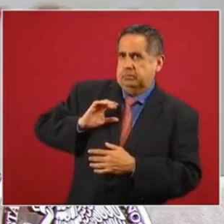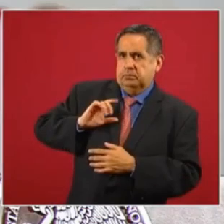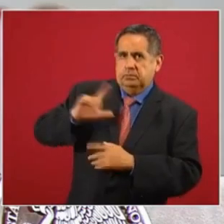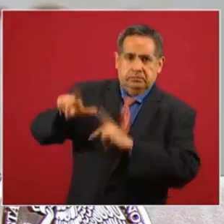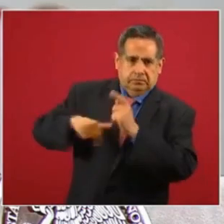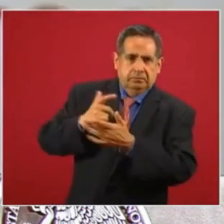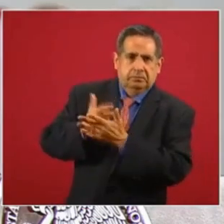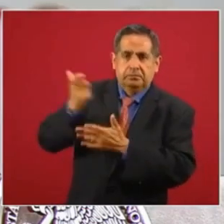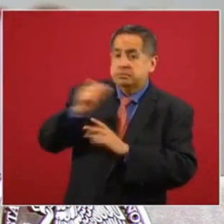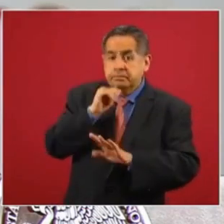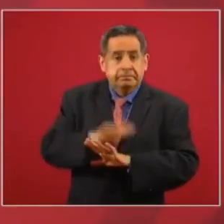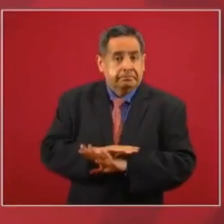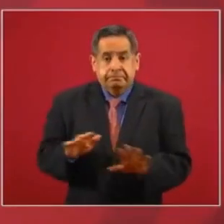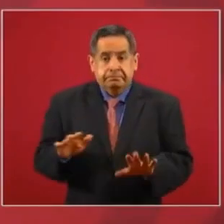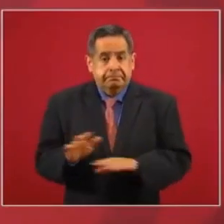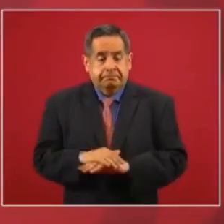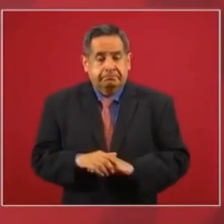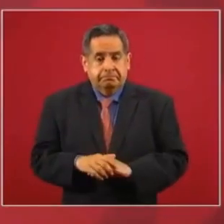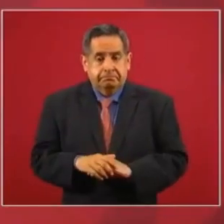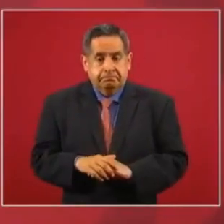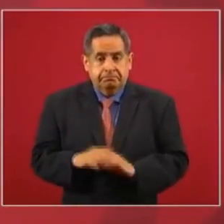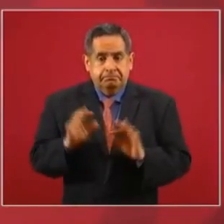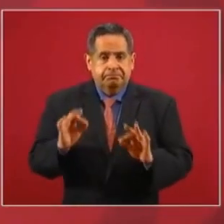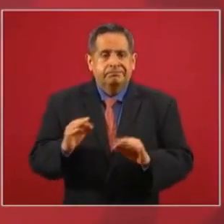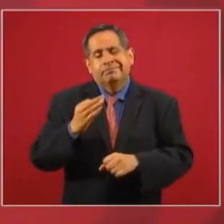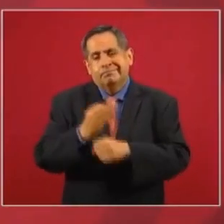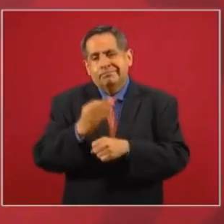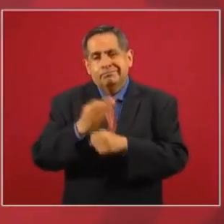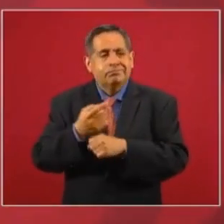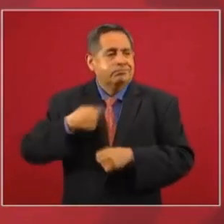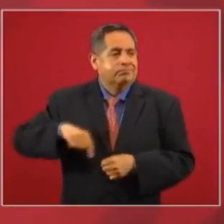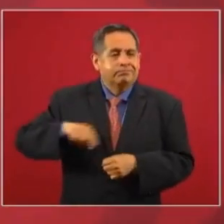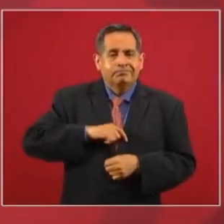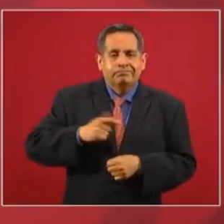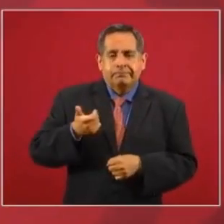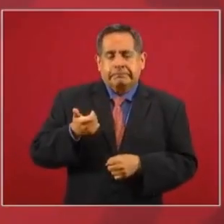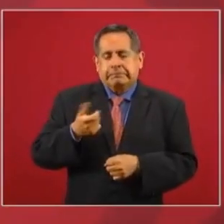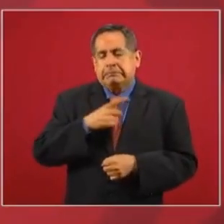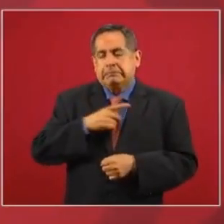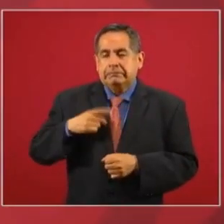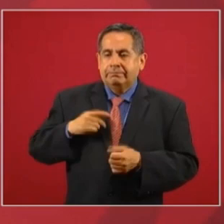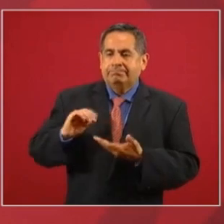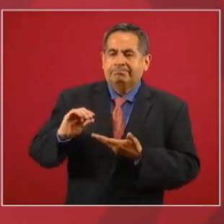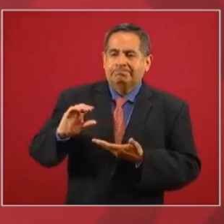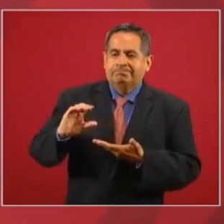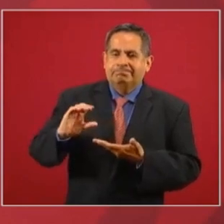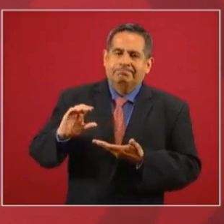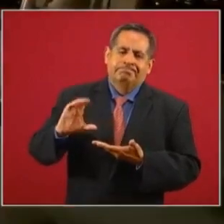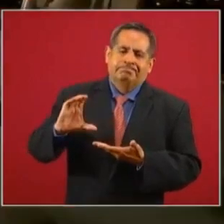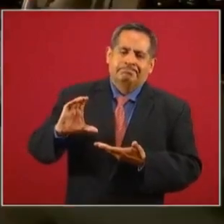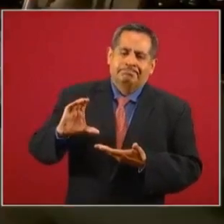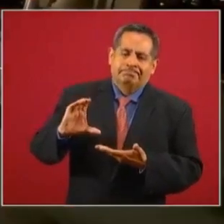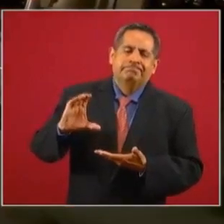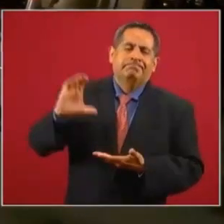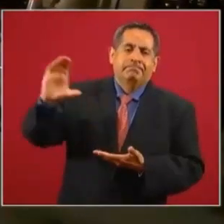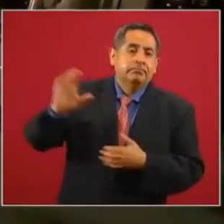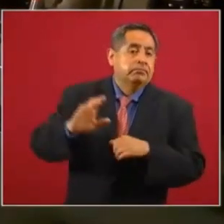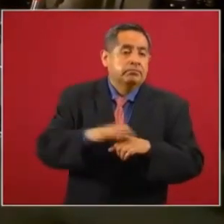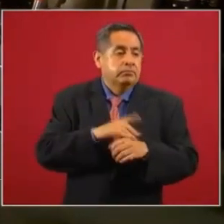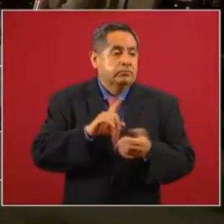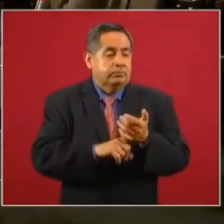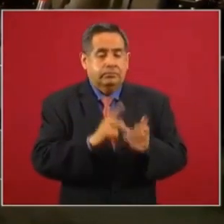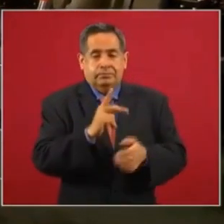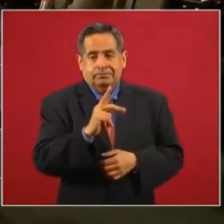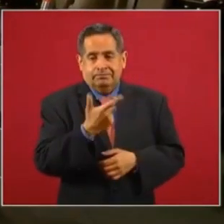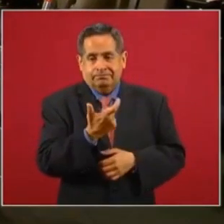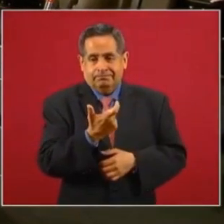Nuestra deuda va a subir porque hubo una depreciación del peso por la crisis, que por